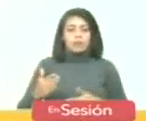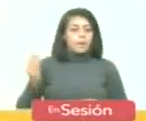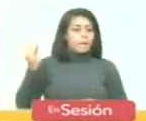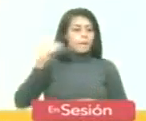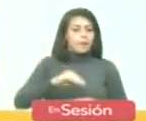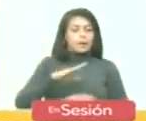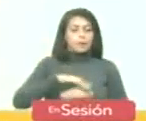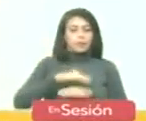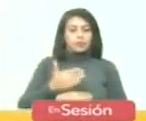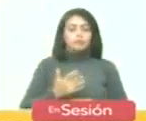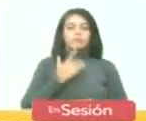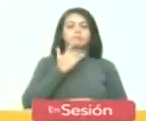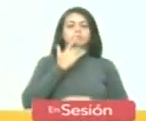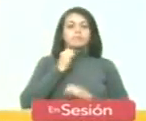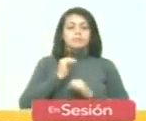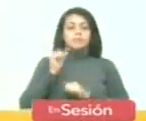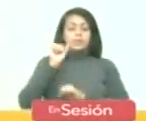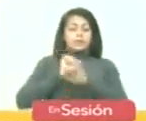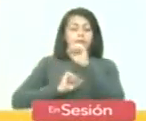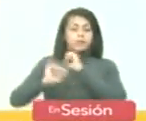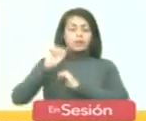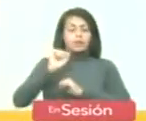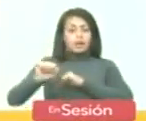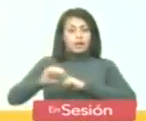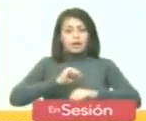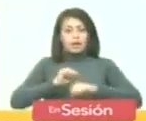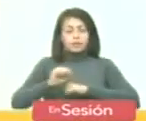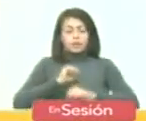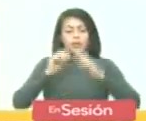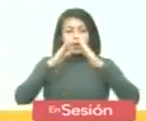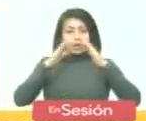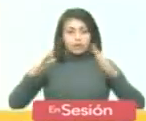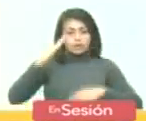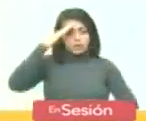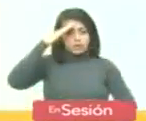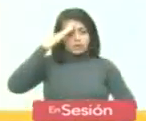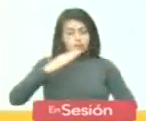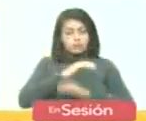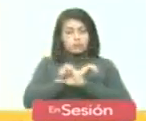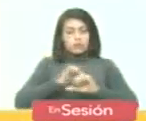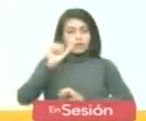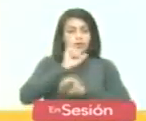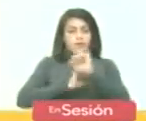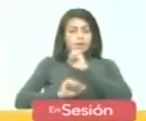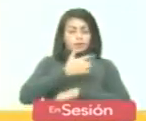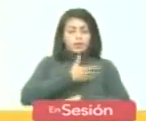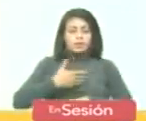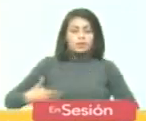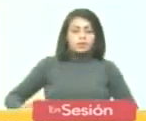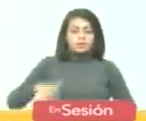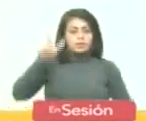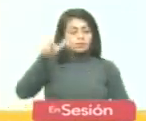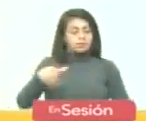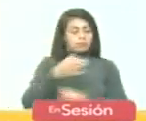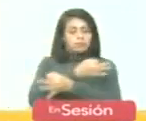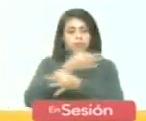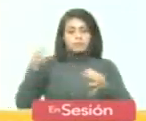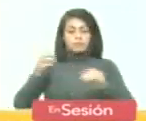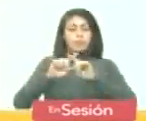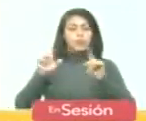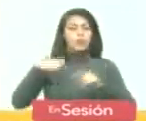todo erguidos en defender. Y la acción de la Casa Militar en defender al presidente fue algo extraordinario.